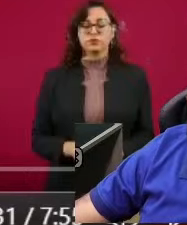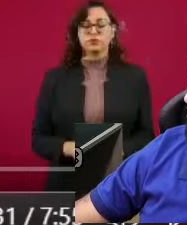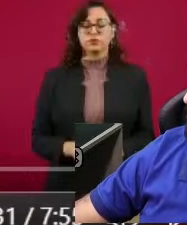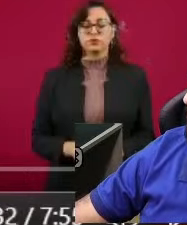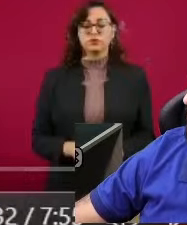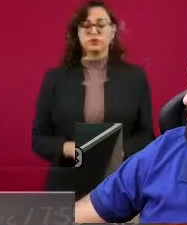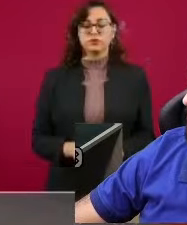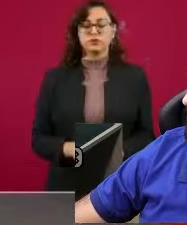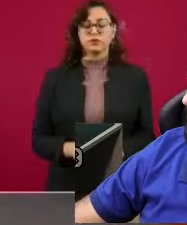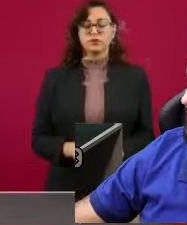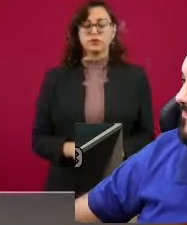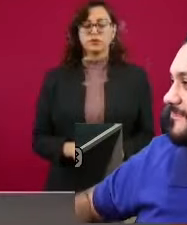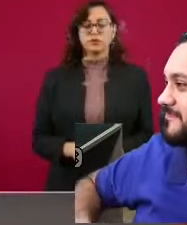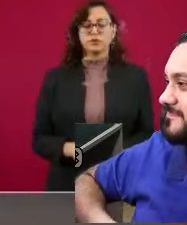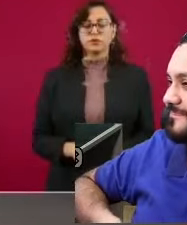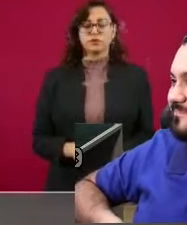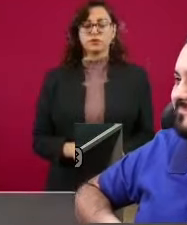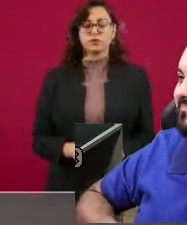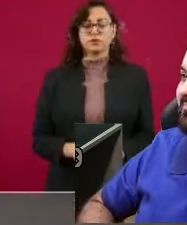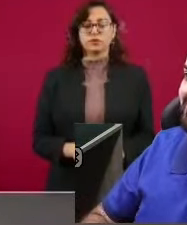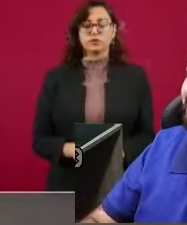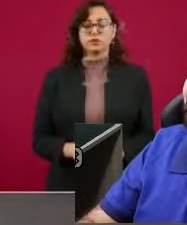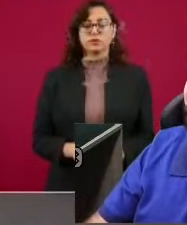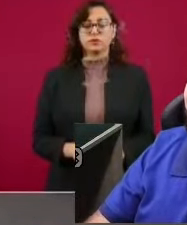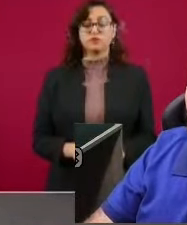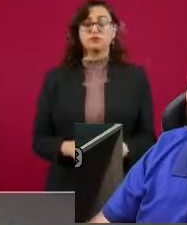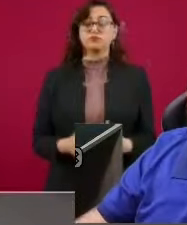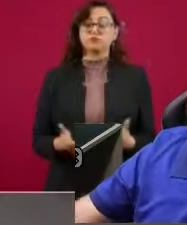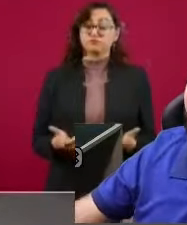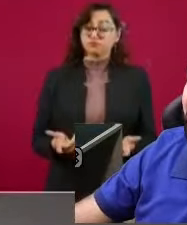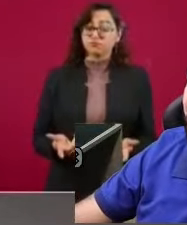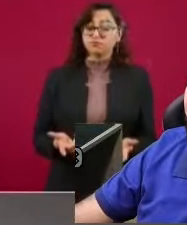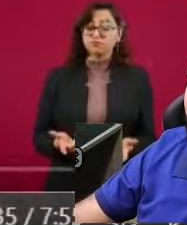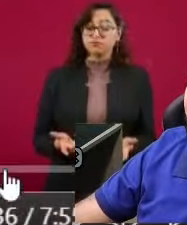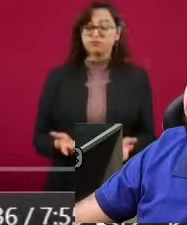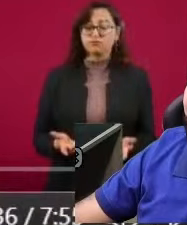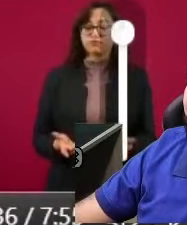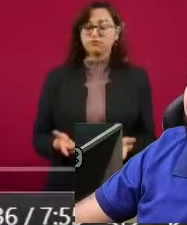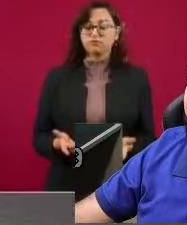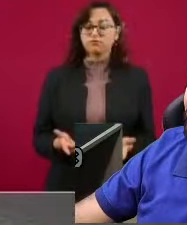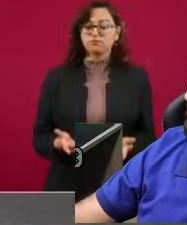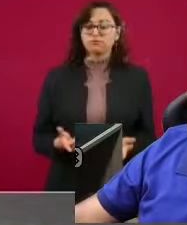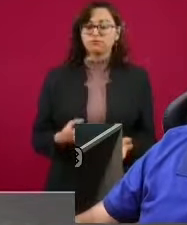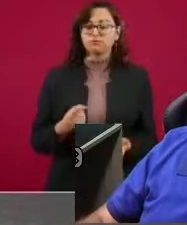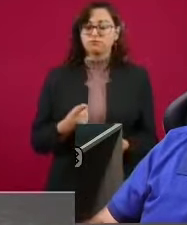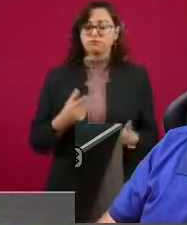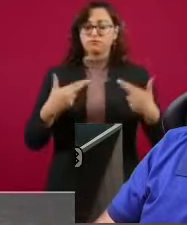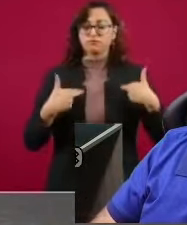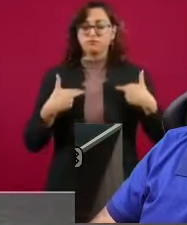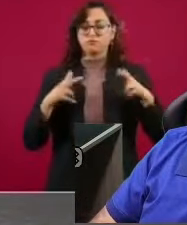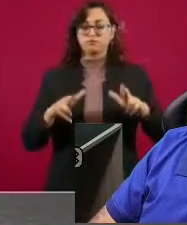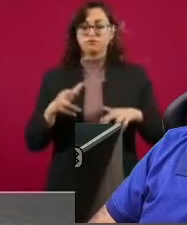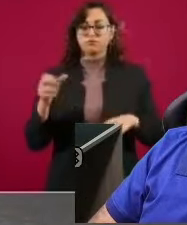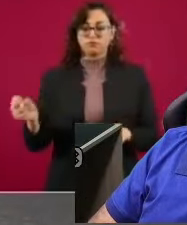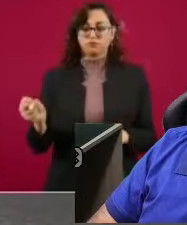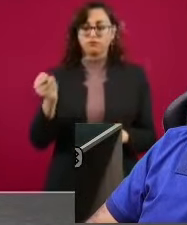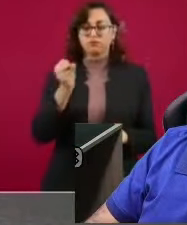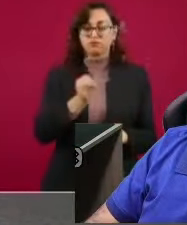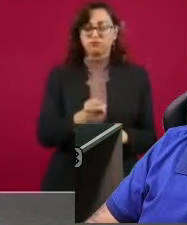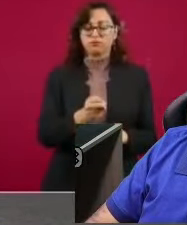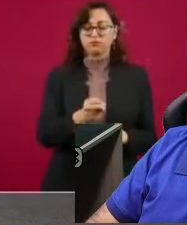escuchar que tenga a un representante vinculada